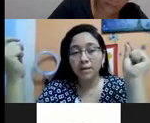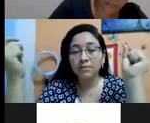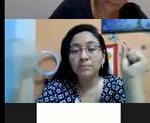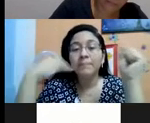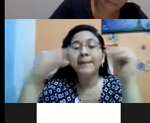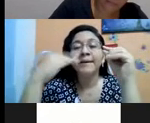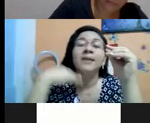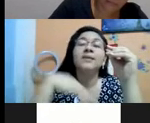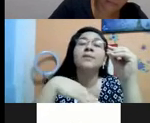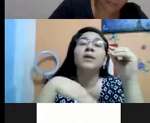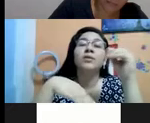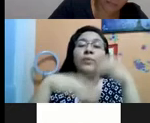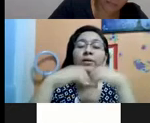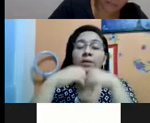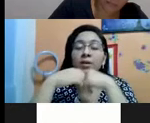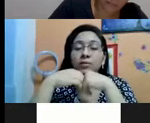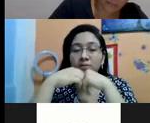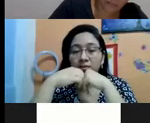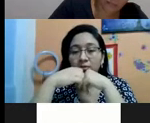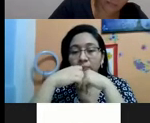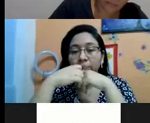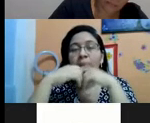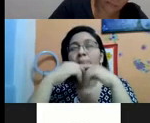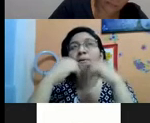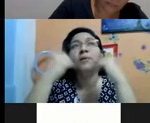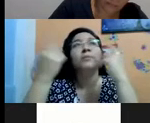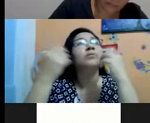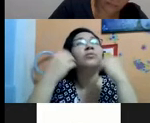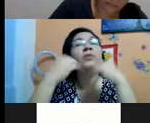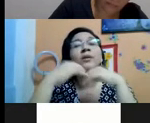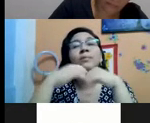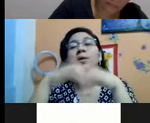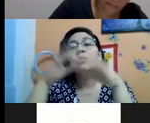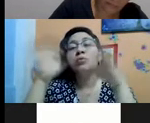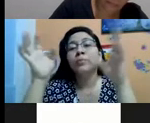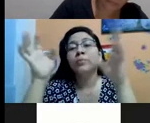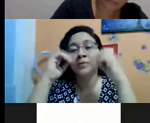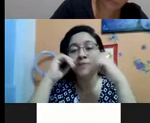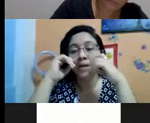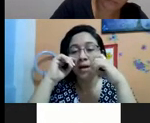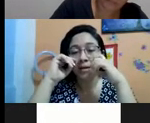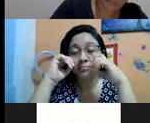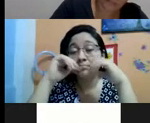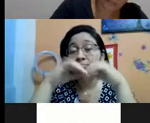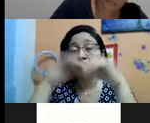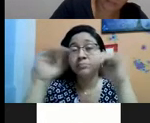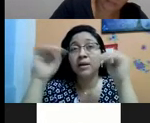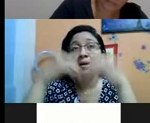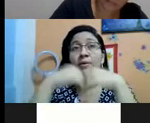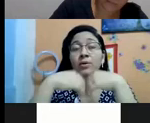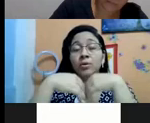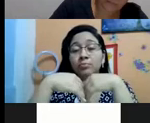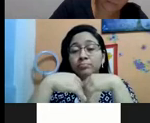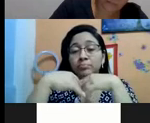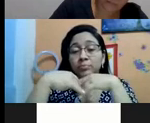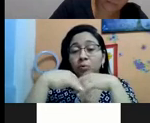tema para que de ahí ellos puedan irles contestando. Por ejemplo, se me ocurre que pongan uno para lo que sea, que tenga que